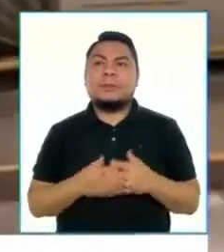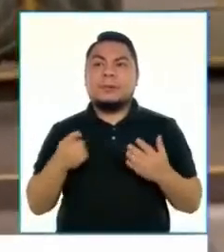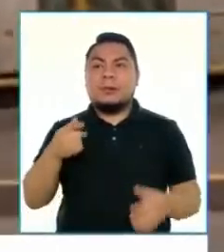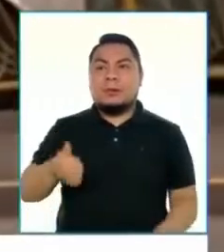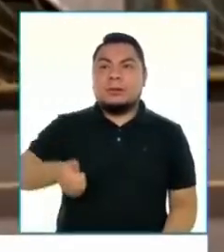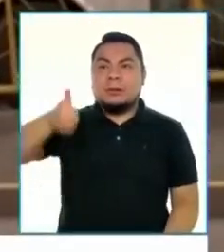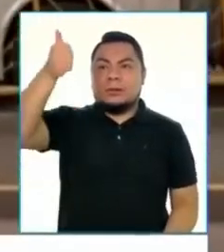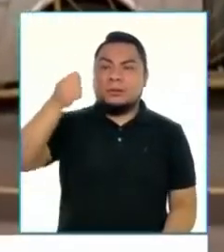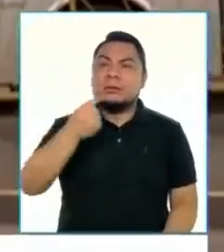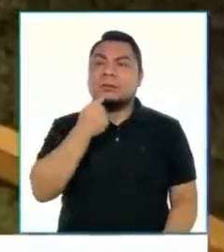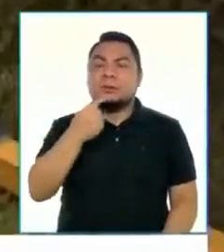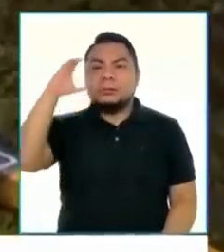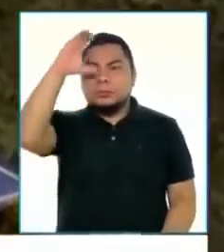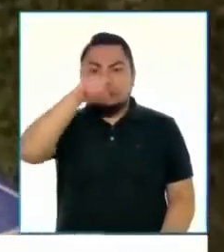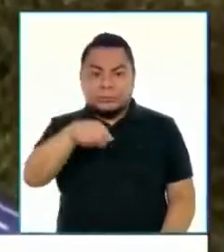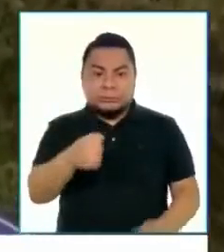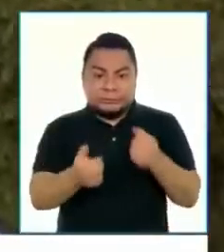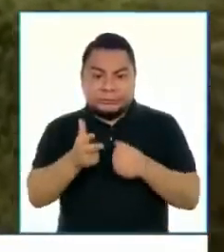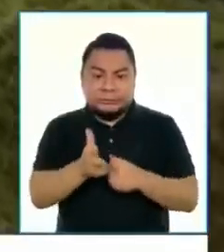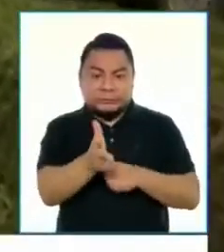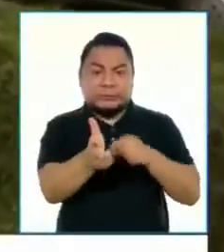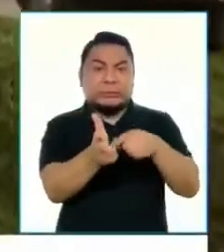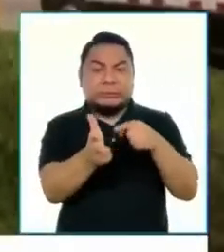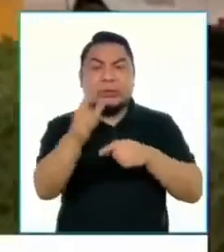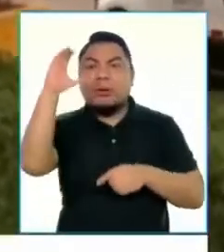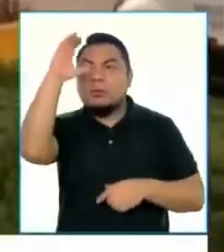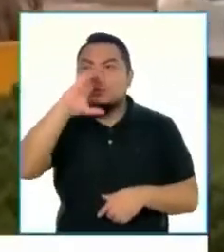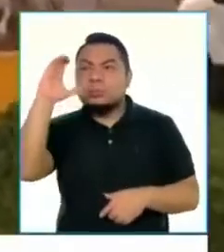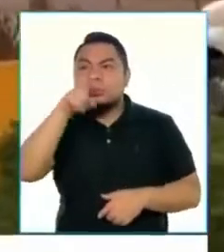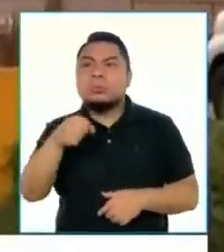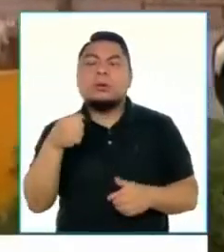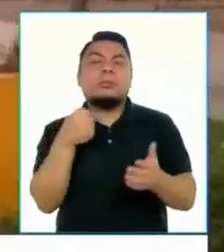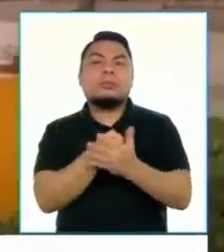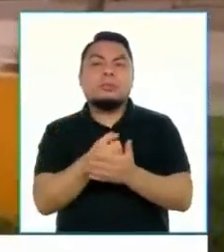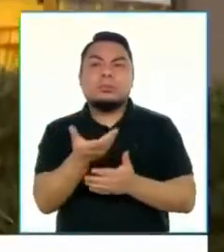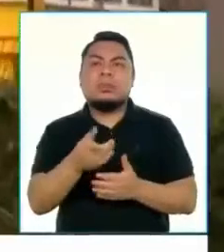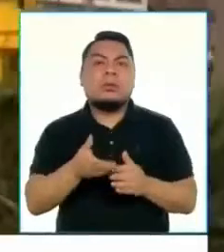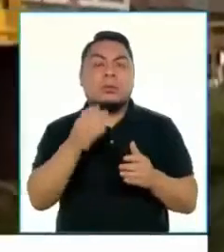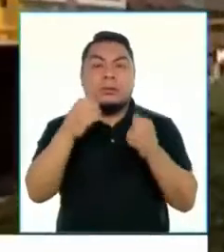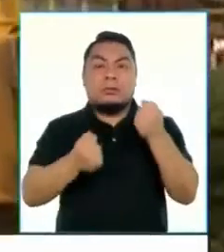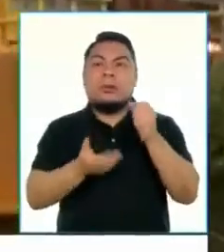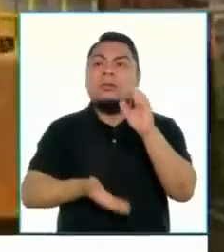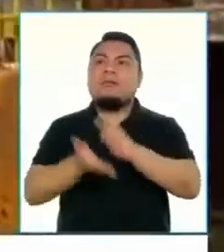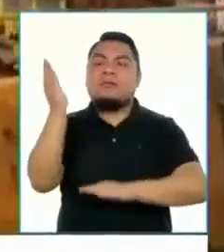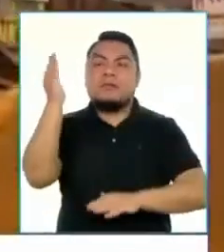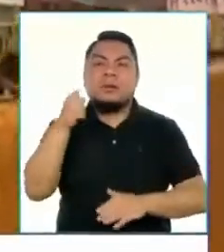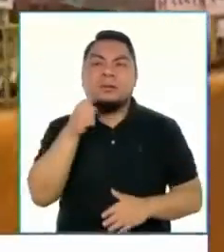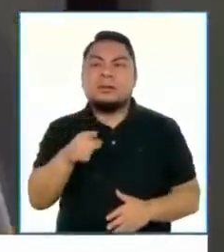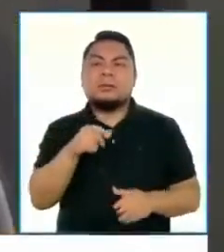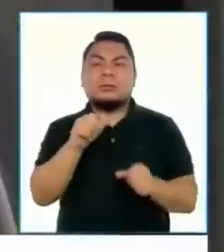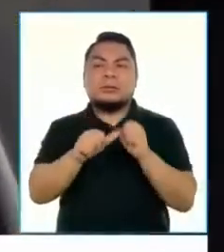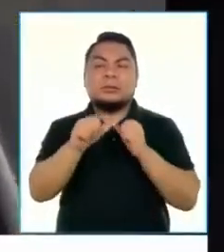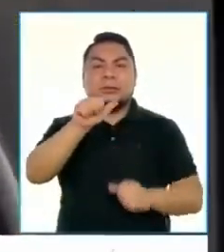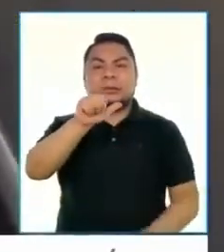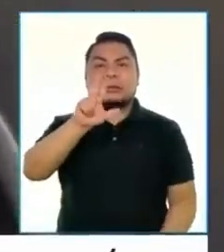Las autoridades buscan al conductor del vehículo que causó este accidente, de placa